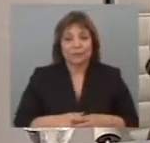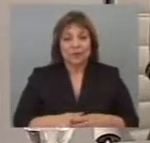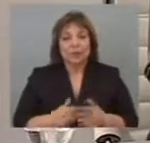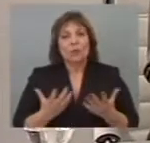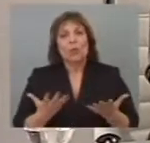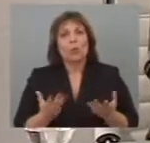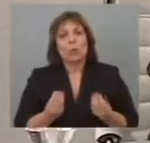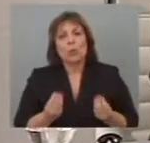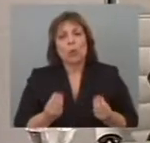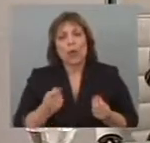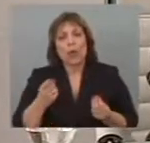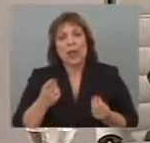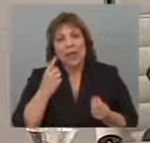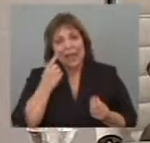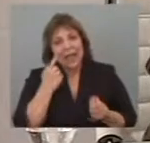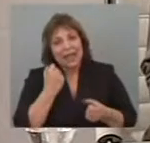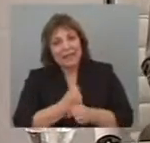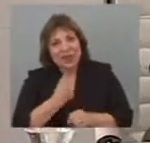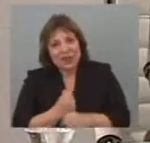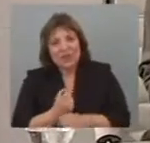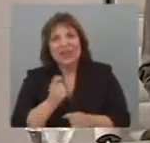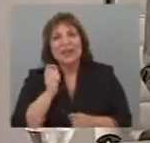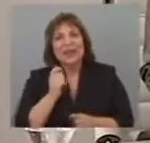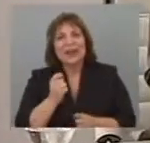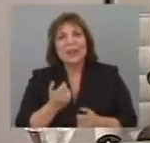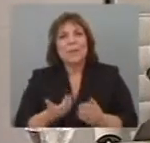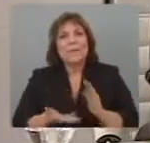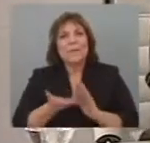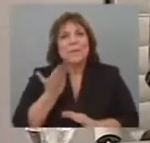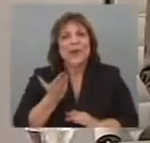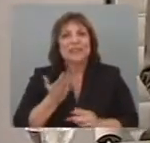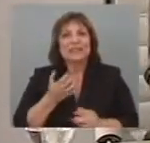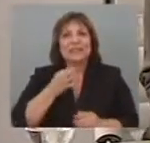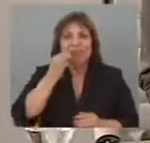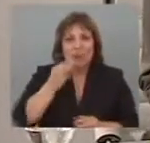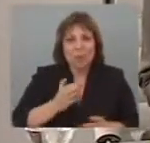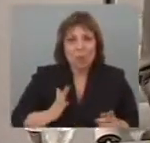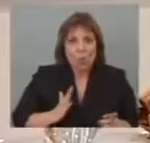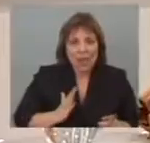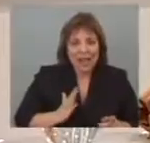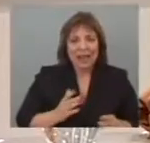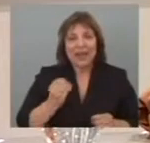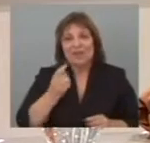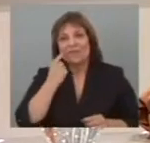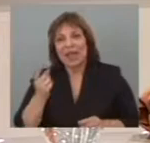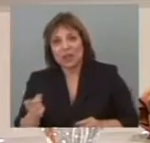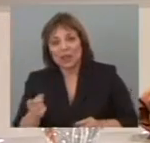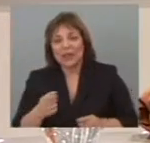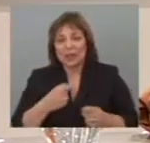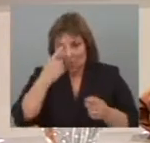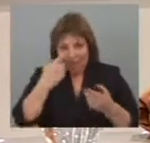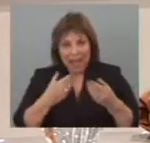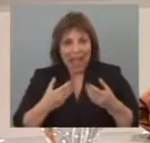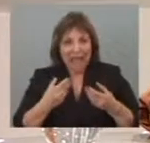¿Y cómo percibís el trabajo con... ¿Quiénes fueron más permeables a este discurso? ¿Más las mujeres que los más varones? Más las mujeres que los varones. Con los varones con